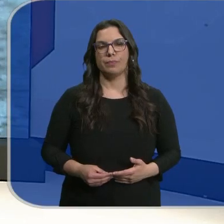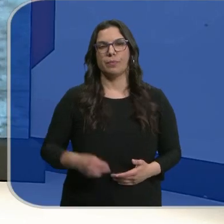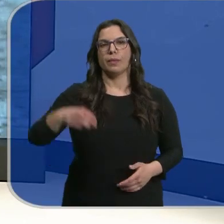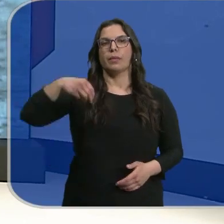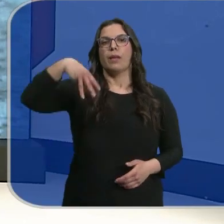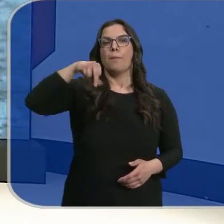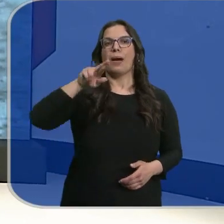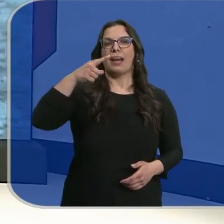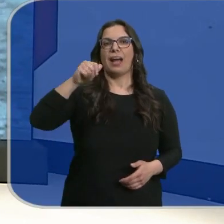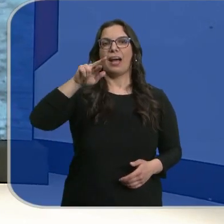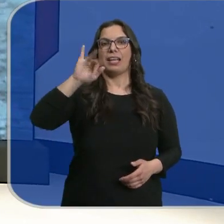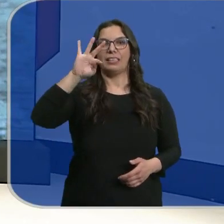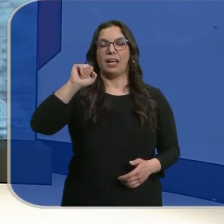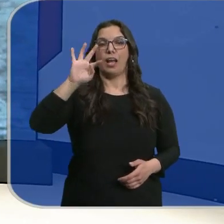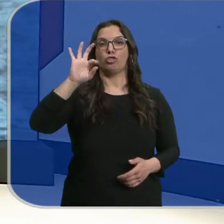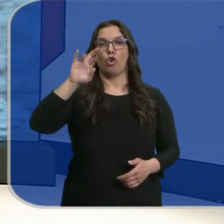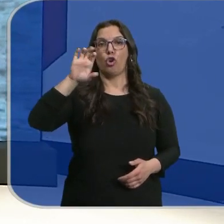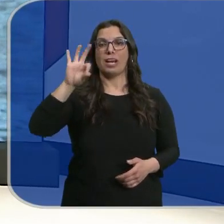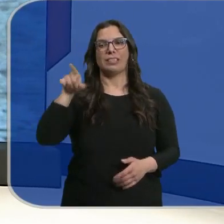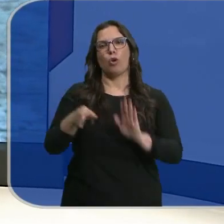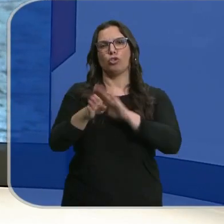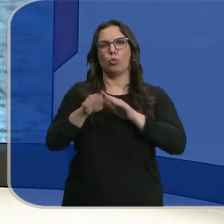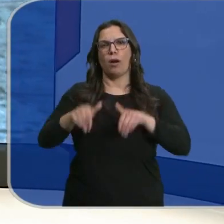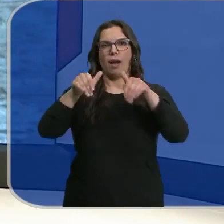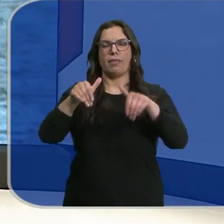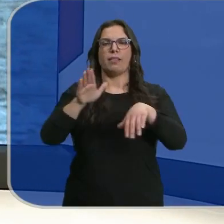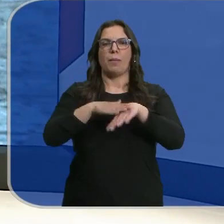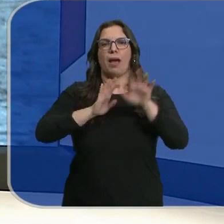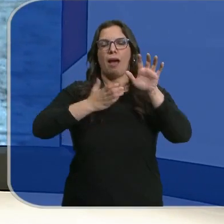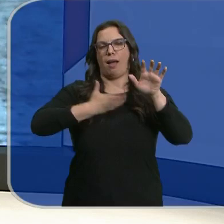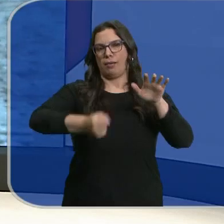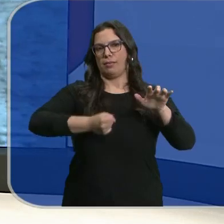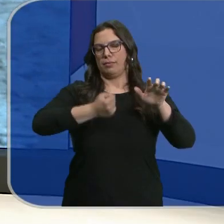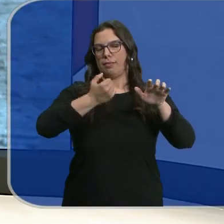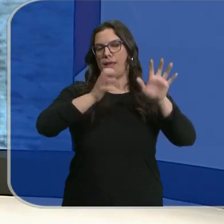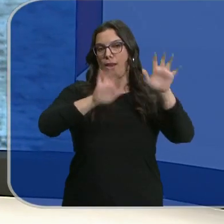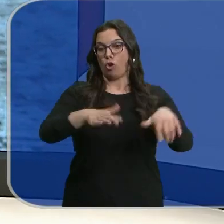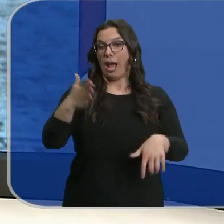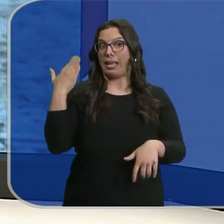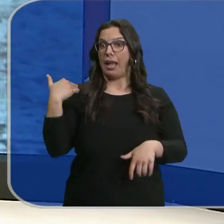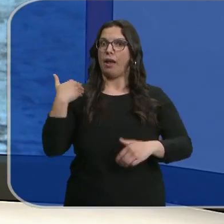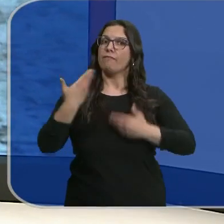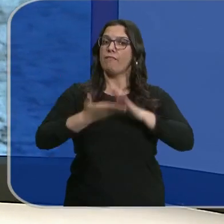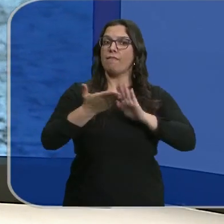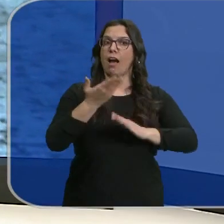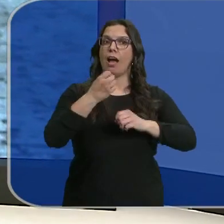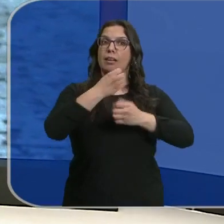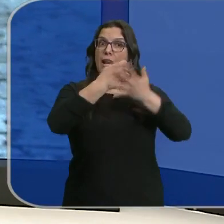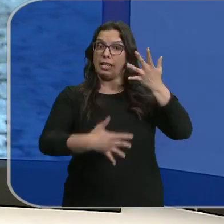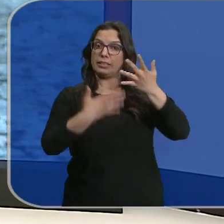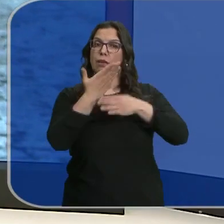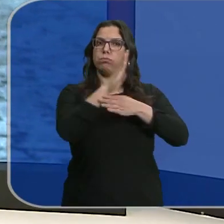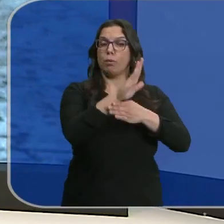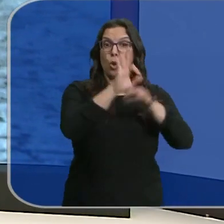Margarita Torres seguirá siendo la candidata del PP al Ayuntamiento de León. Ayer, antes de presentar sus listas, dio marcha atrás ante los periodistas que la